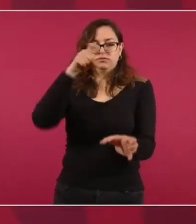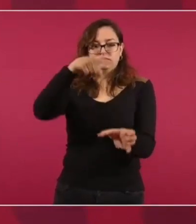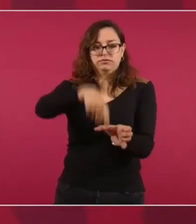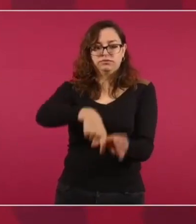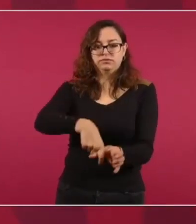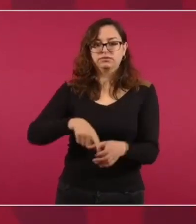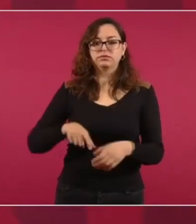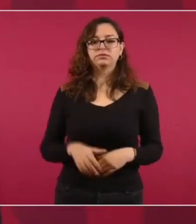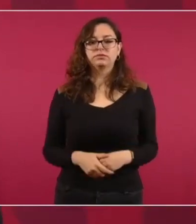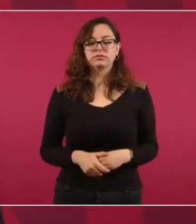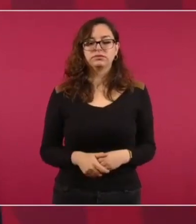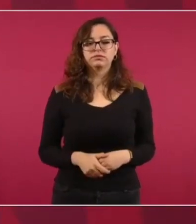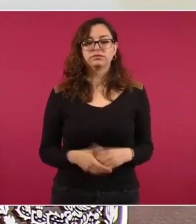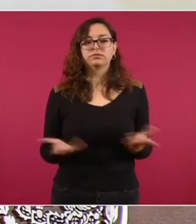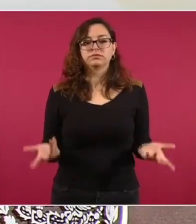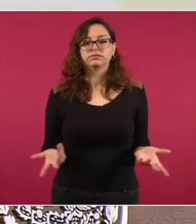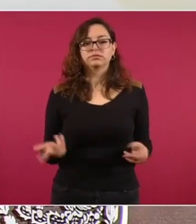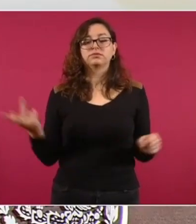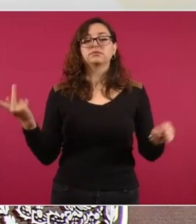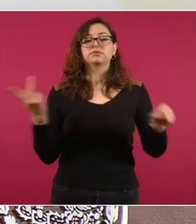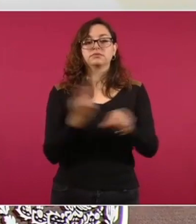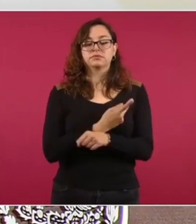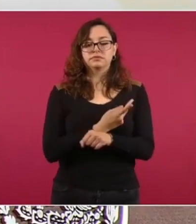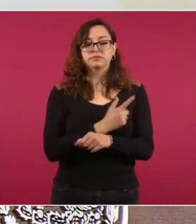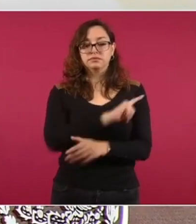y se hizo una reforma electoral